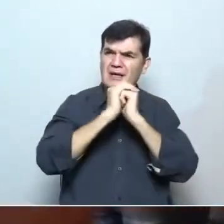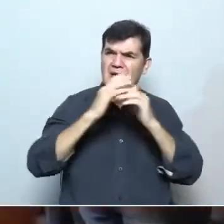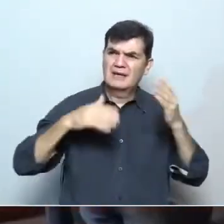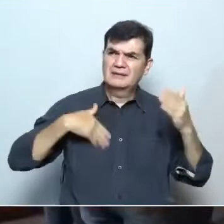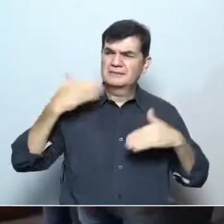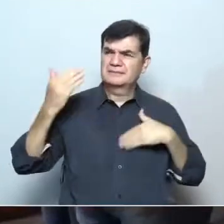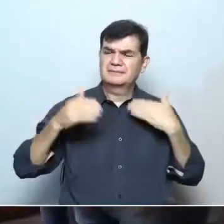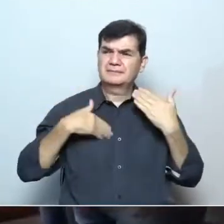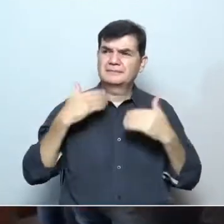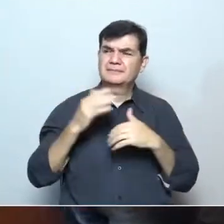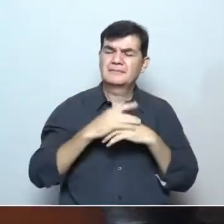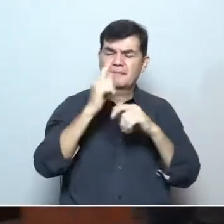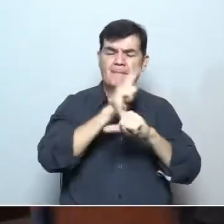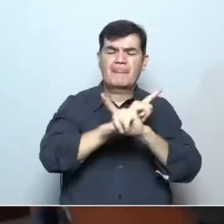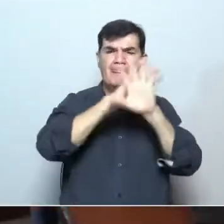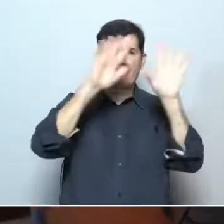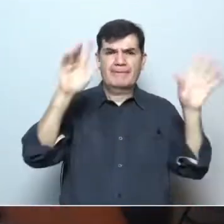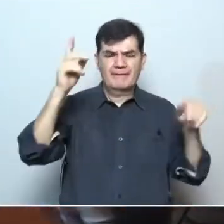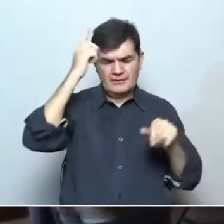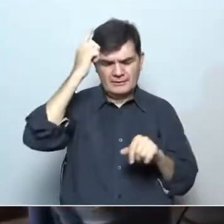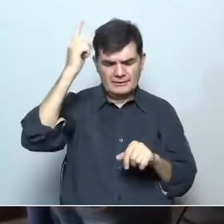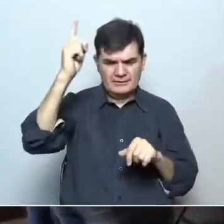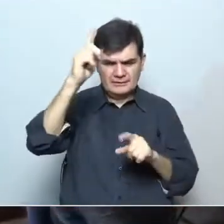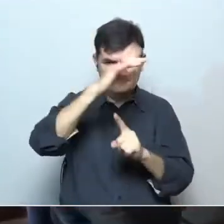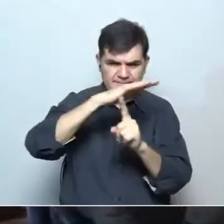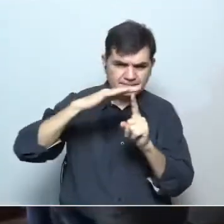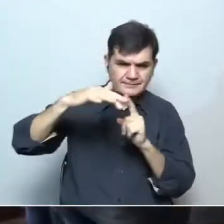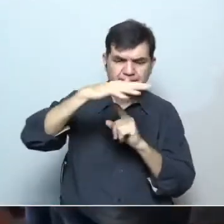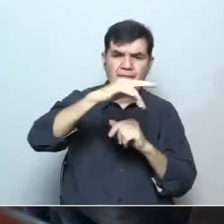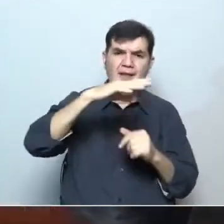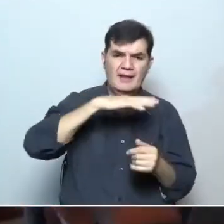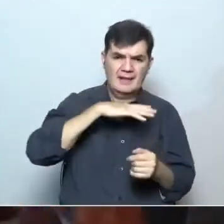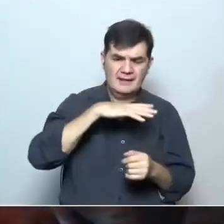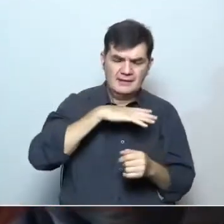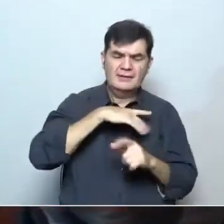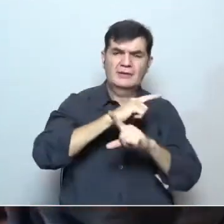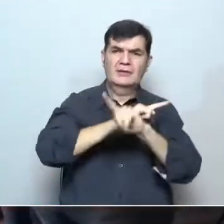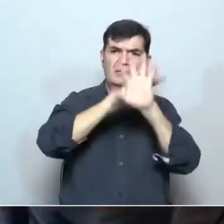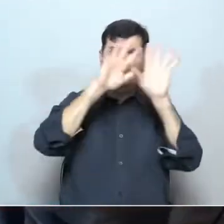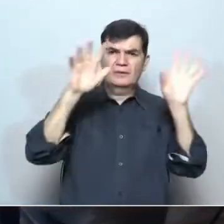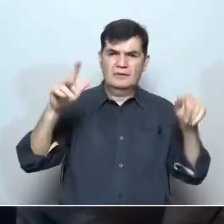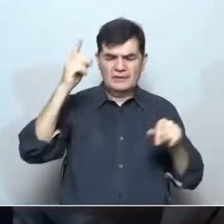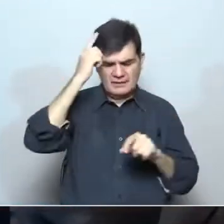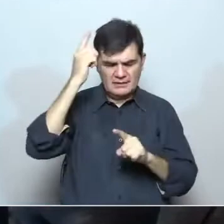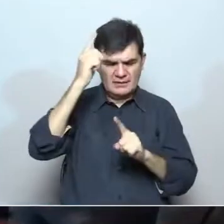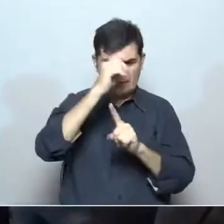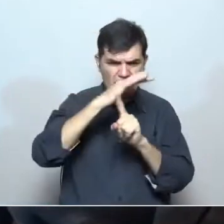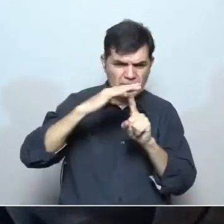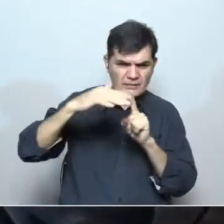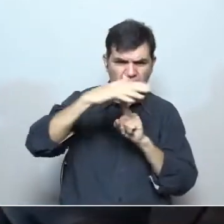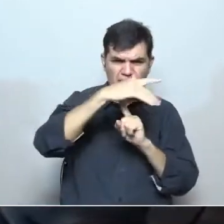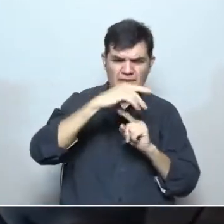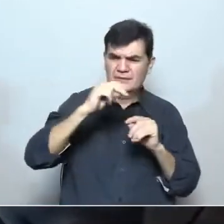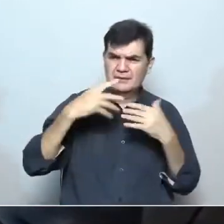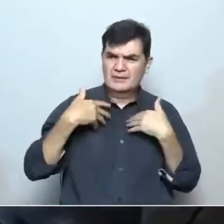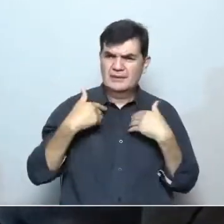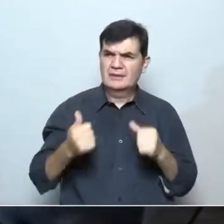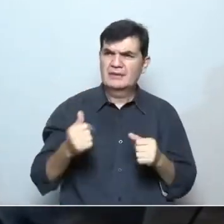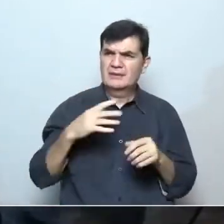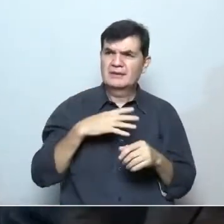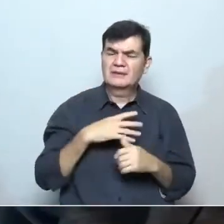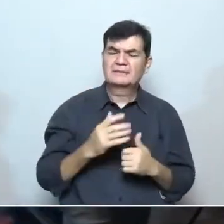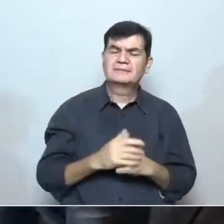alabanza. La gloria de Dios está aquí. La gloria de Dios está aquí, no lo entendemos. Y amar,